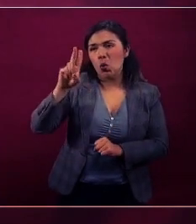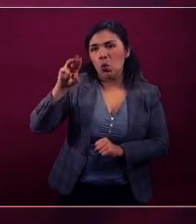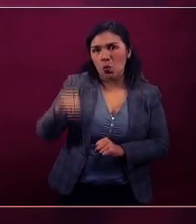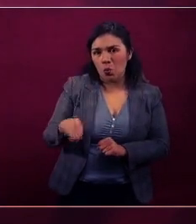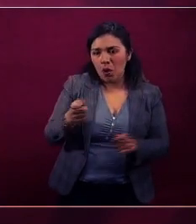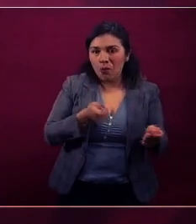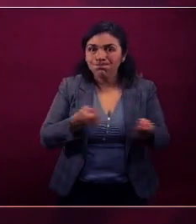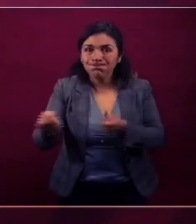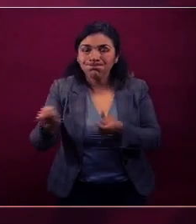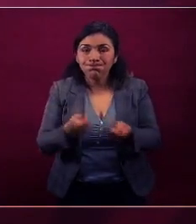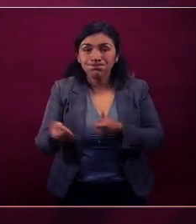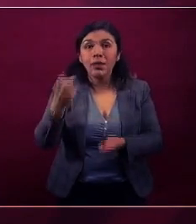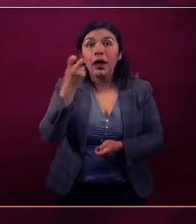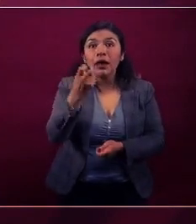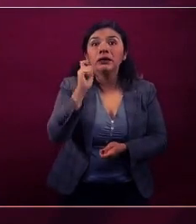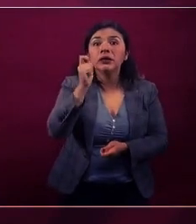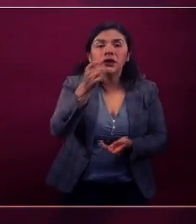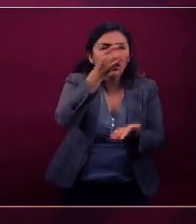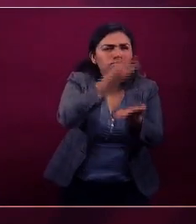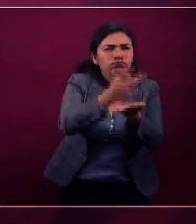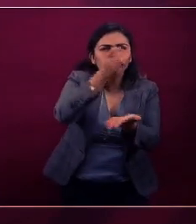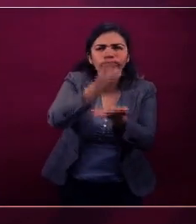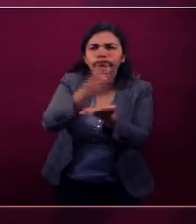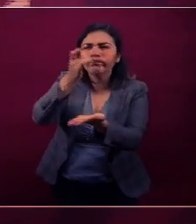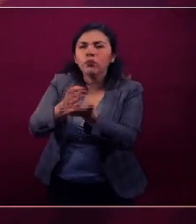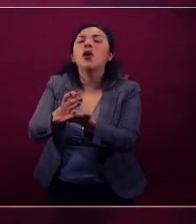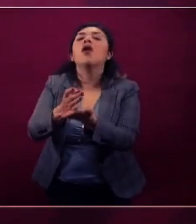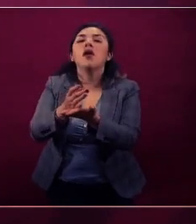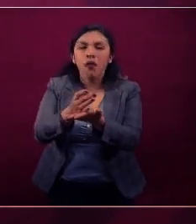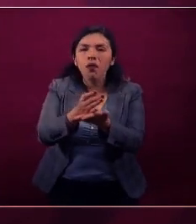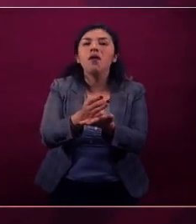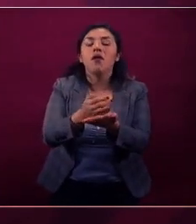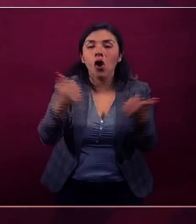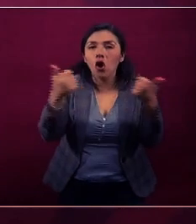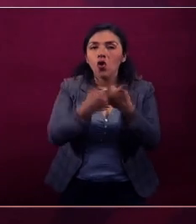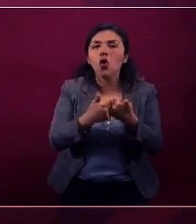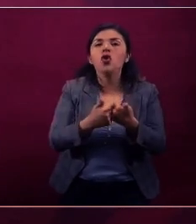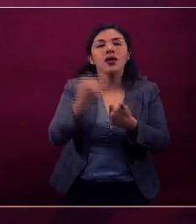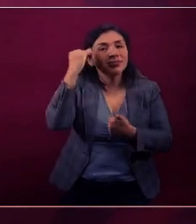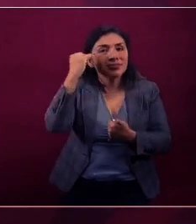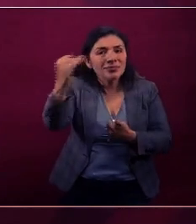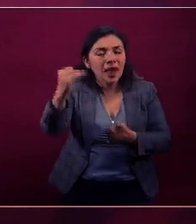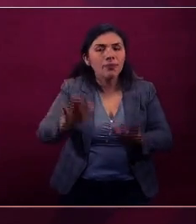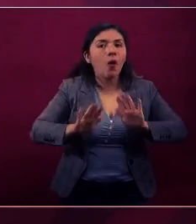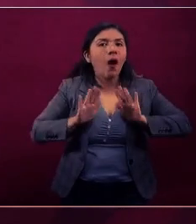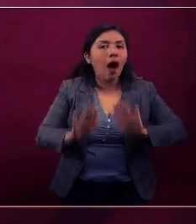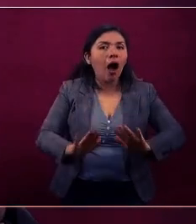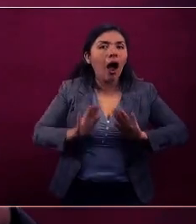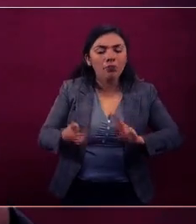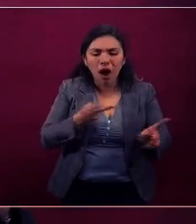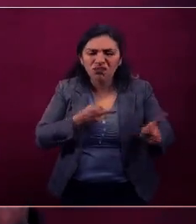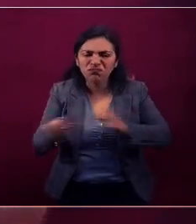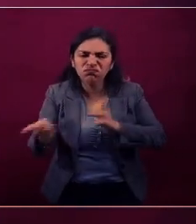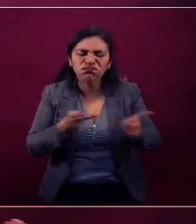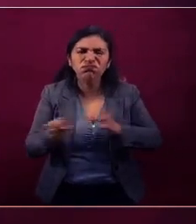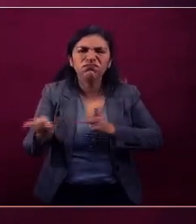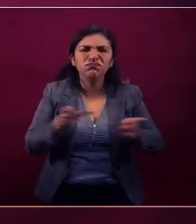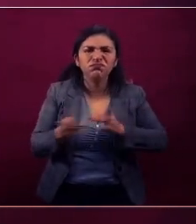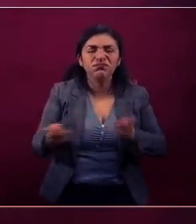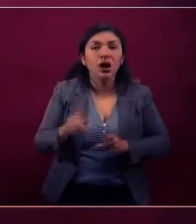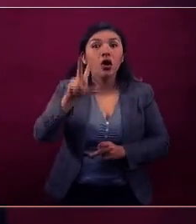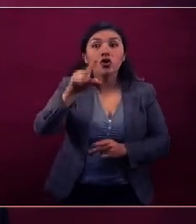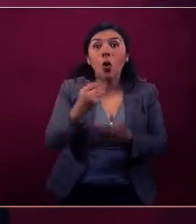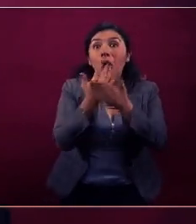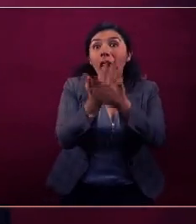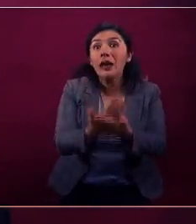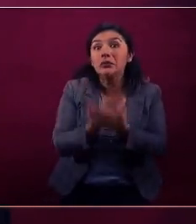Médicas es precisamente identificar con el tiempo razonable, y depende de que no se